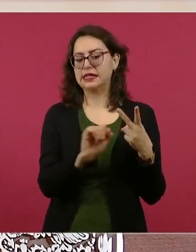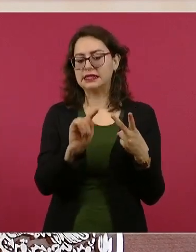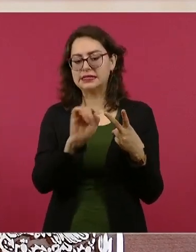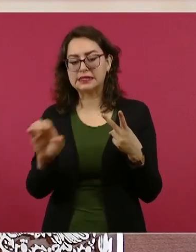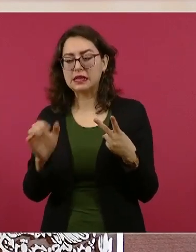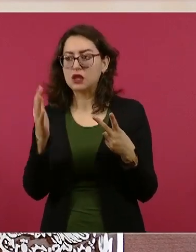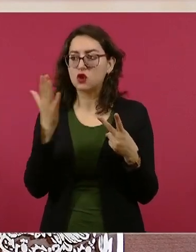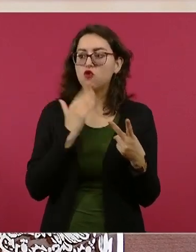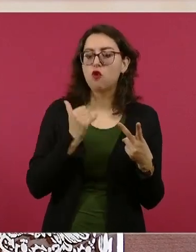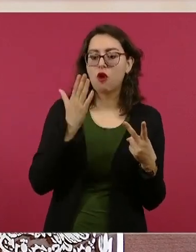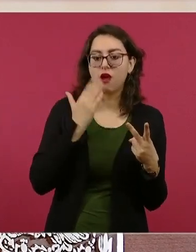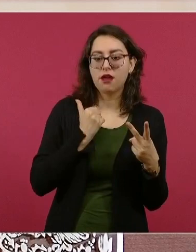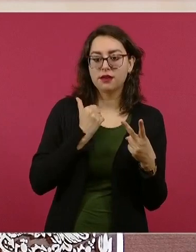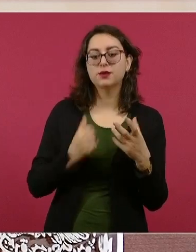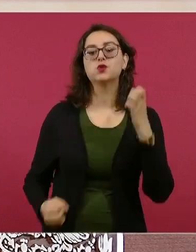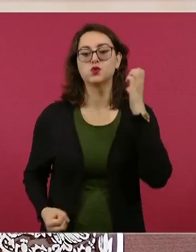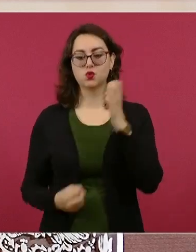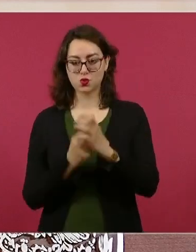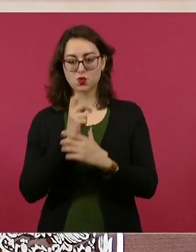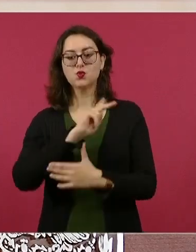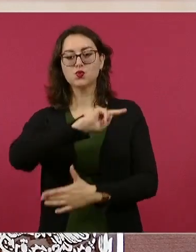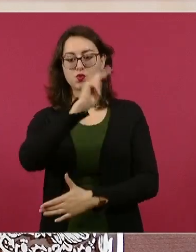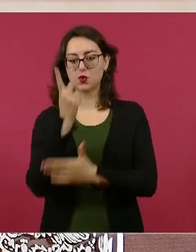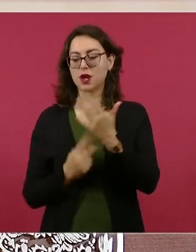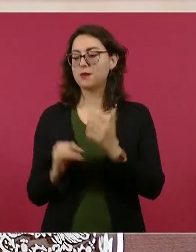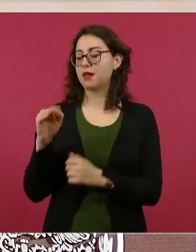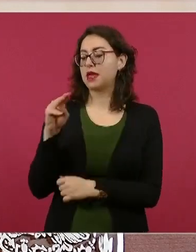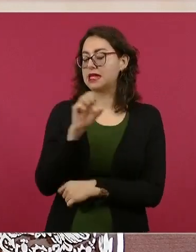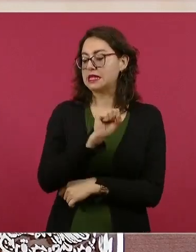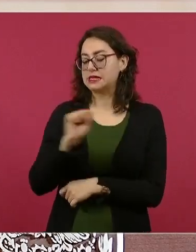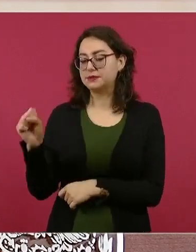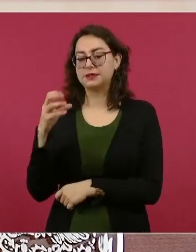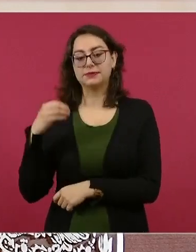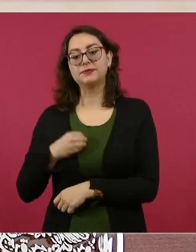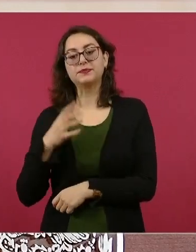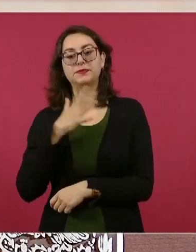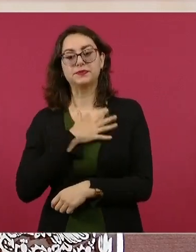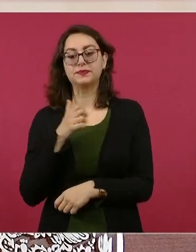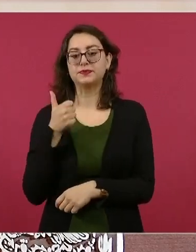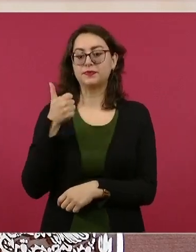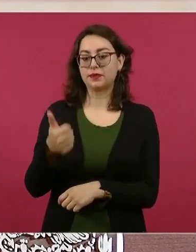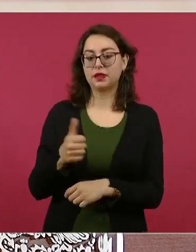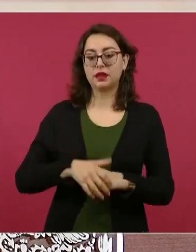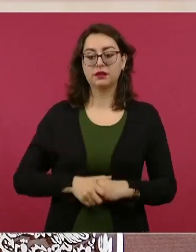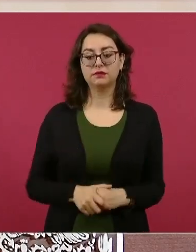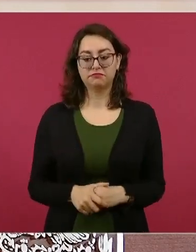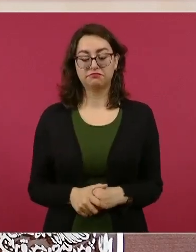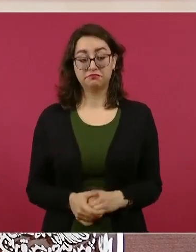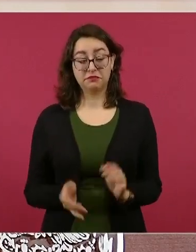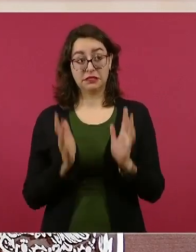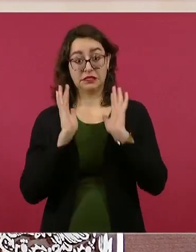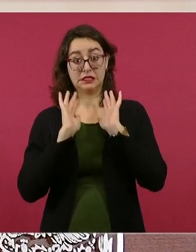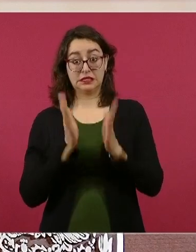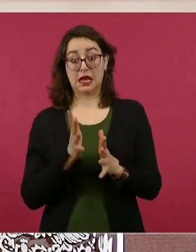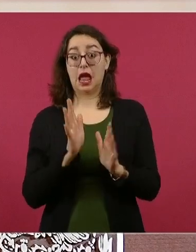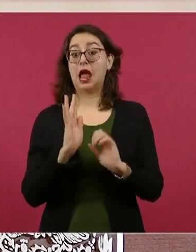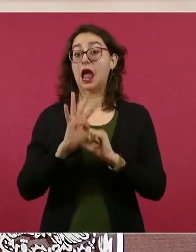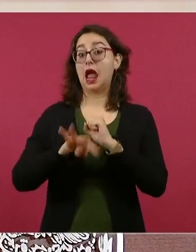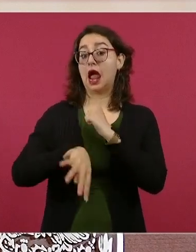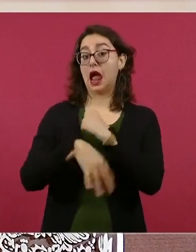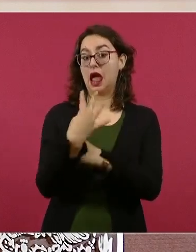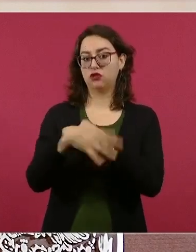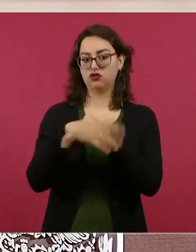traemos un reporte especial. En los 14 estados en donde hemos firmado convenios de federalización de los servicios de